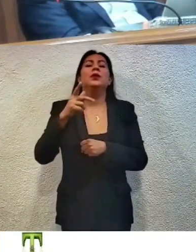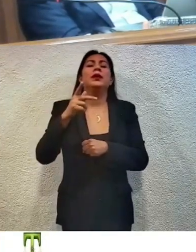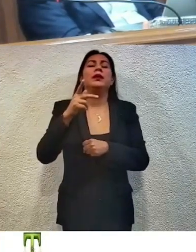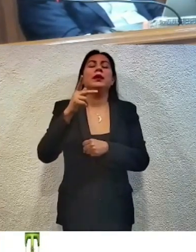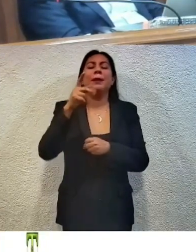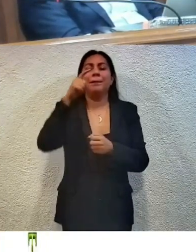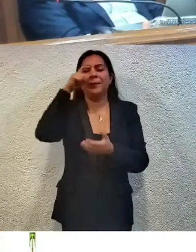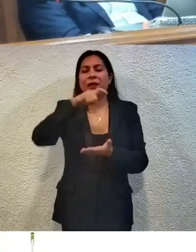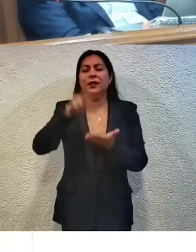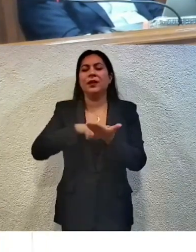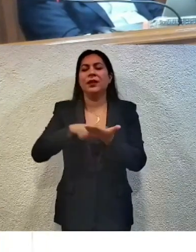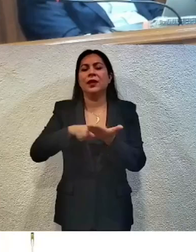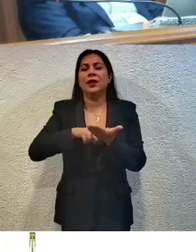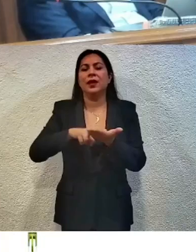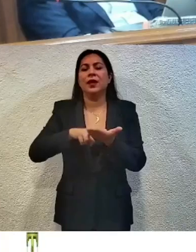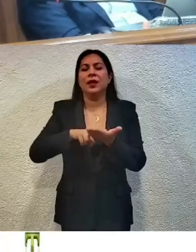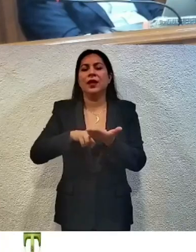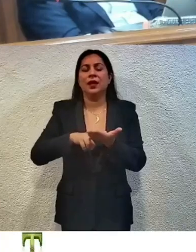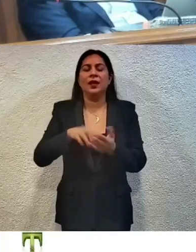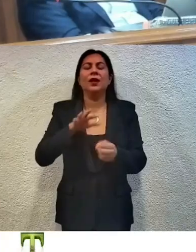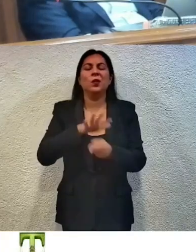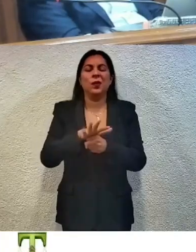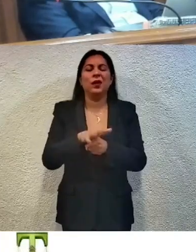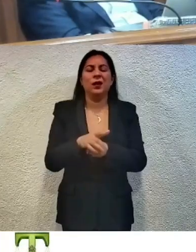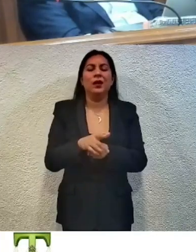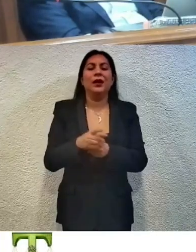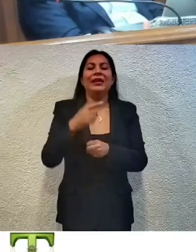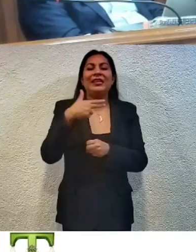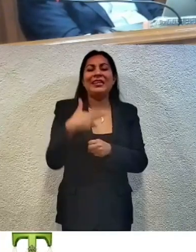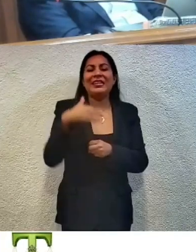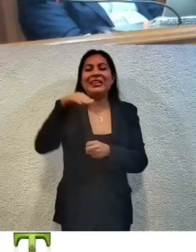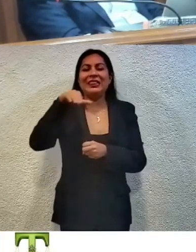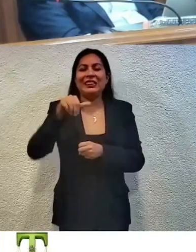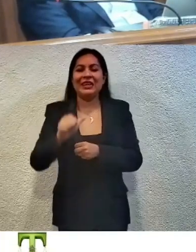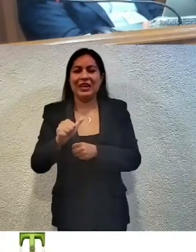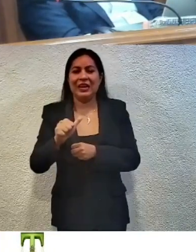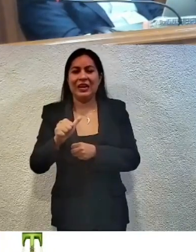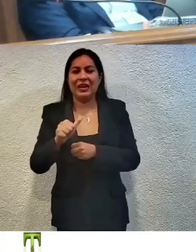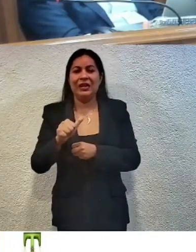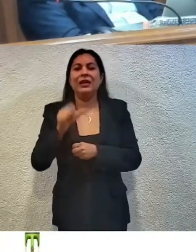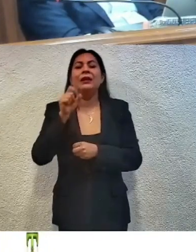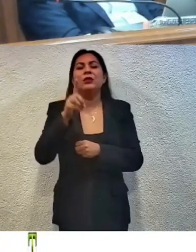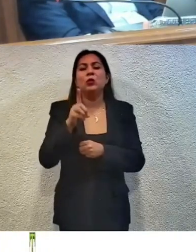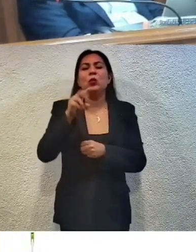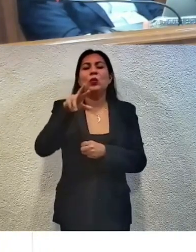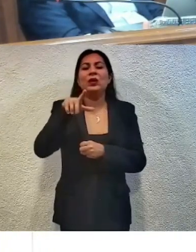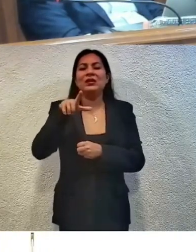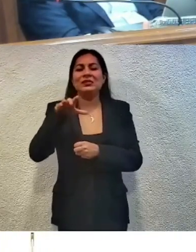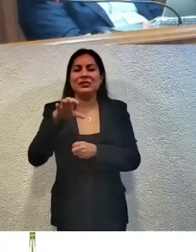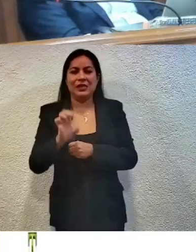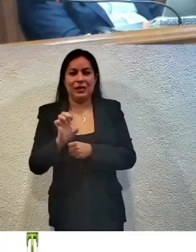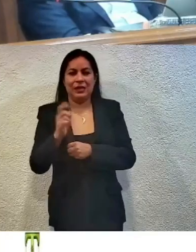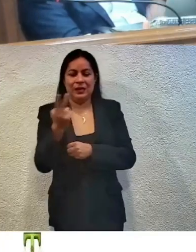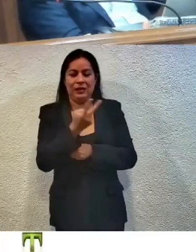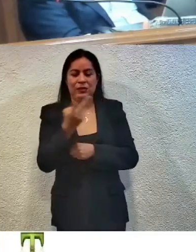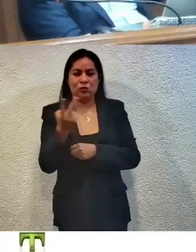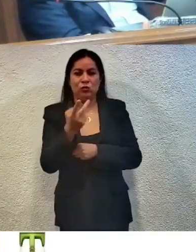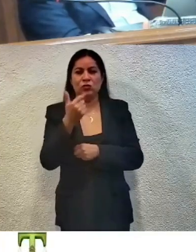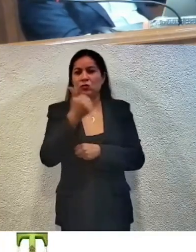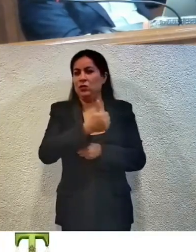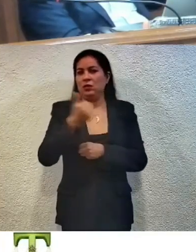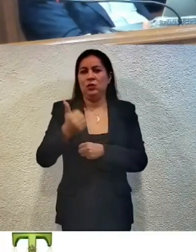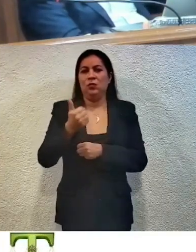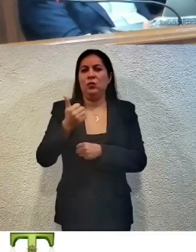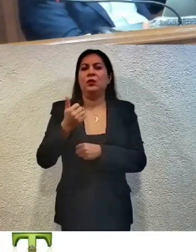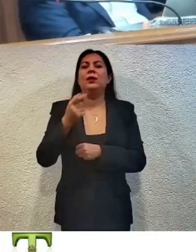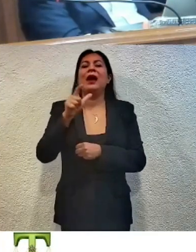Verde Ecologista, le corresponden a Hilda Jennifer Ponce Mendoza y Dulce Abril Avilés Ponce,